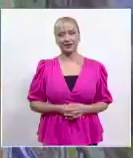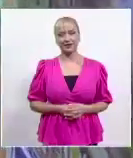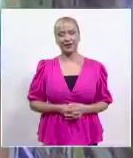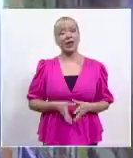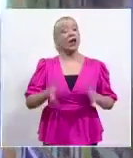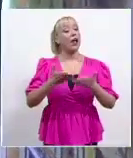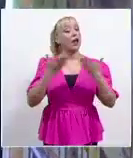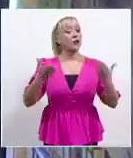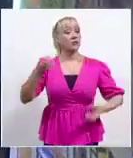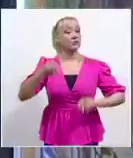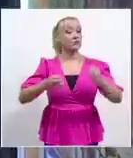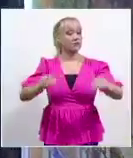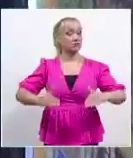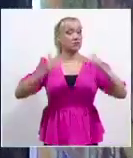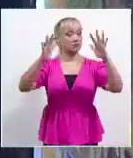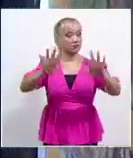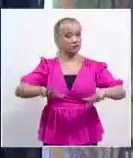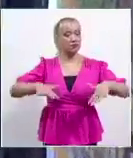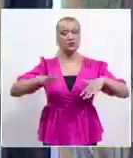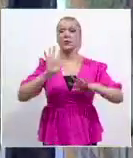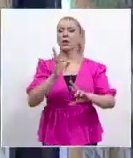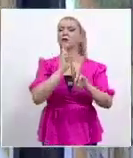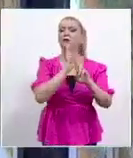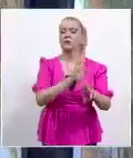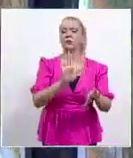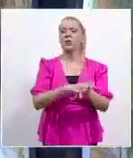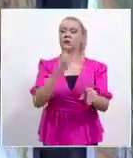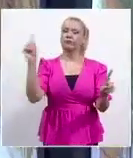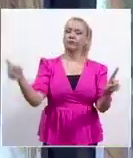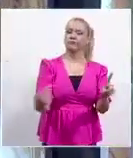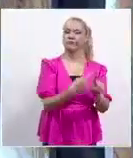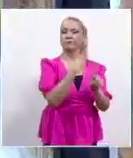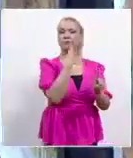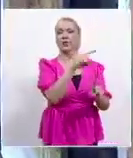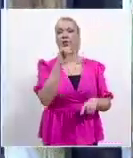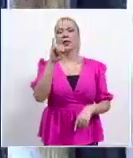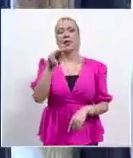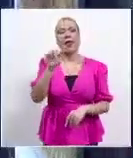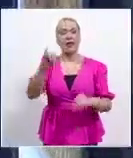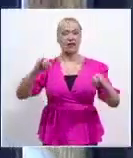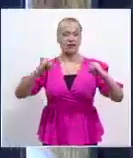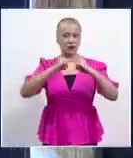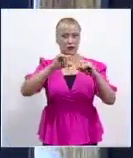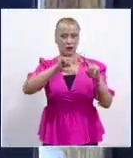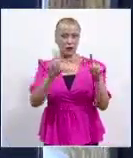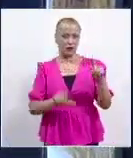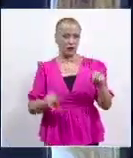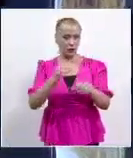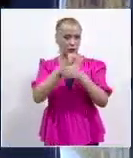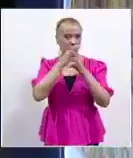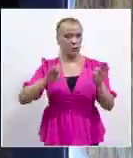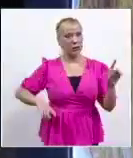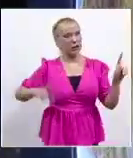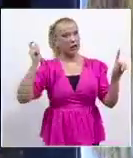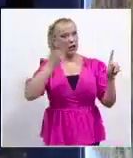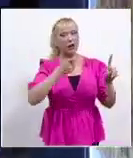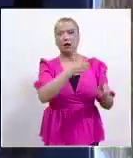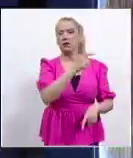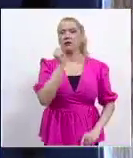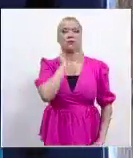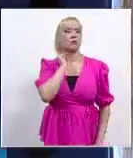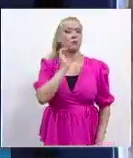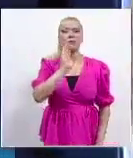El Pleno de la Corte resolvió la controversia que presentó el INAI en contra del Senado ante la omisión de designar a diversos